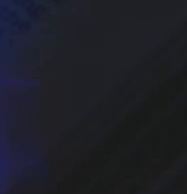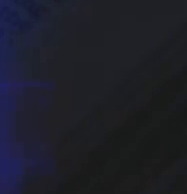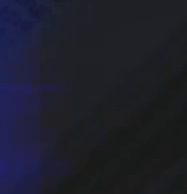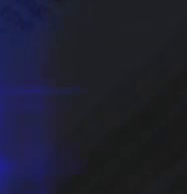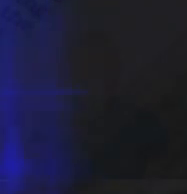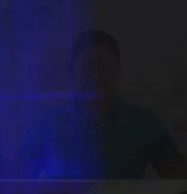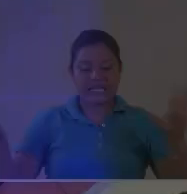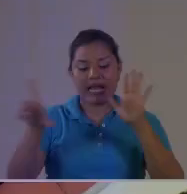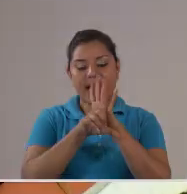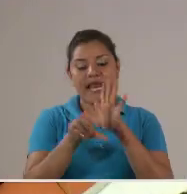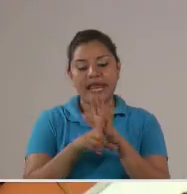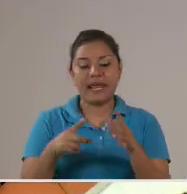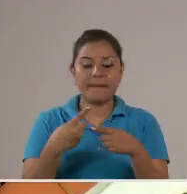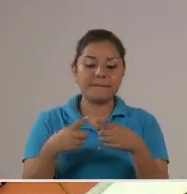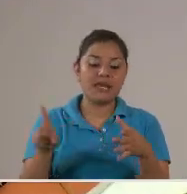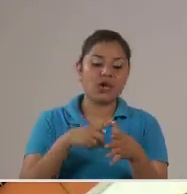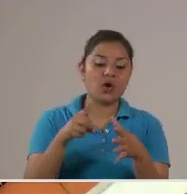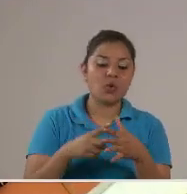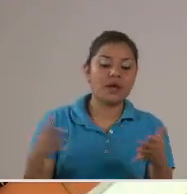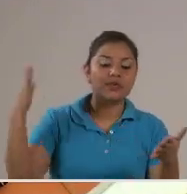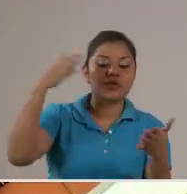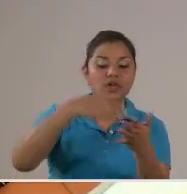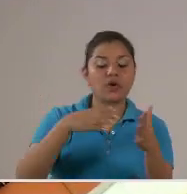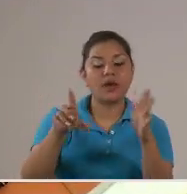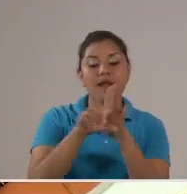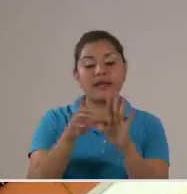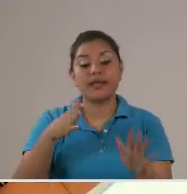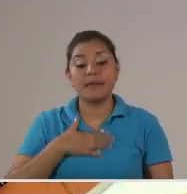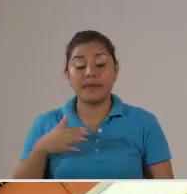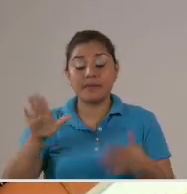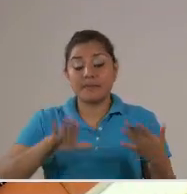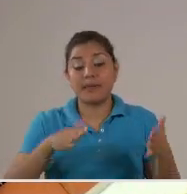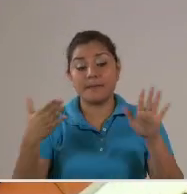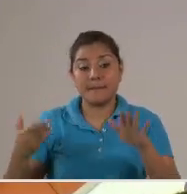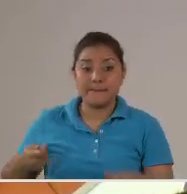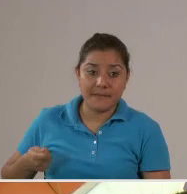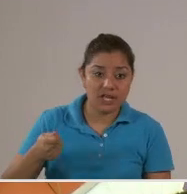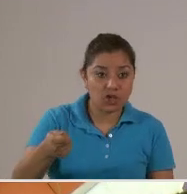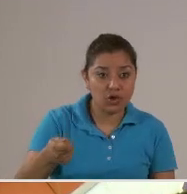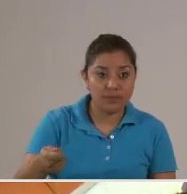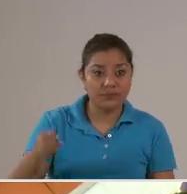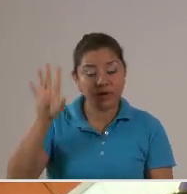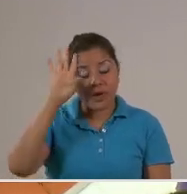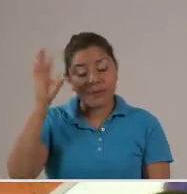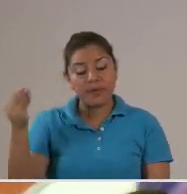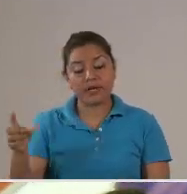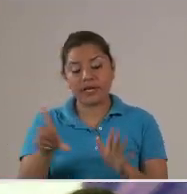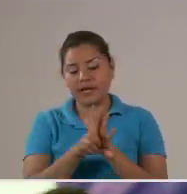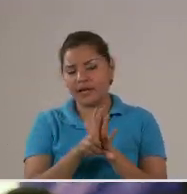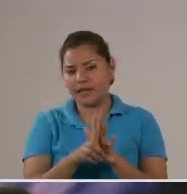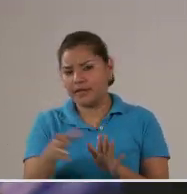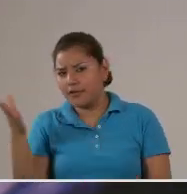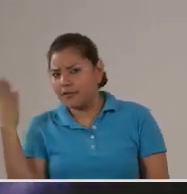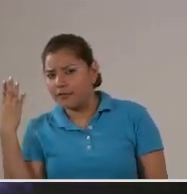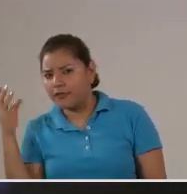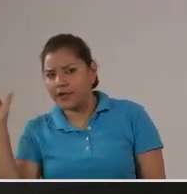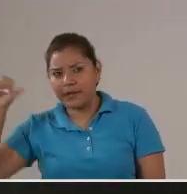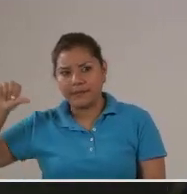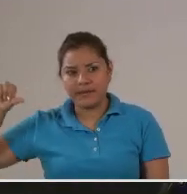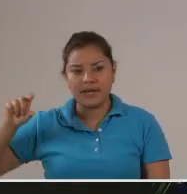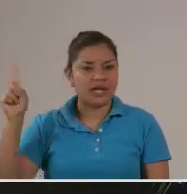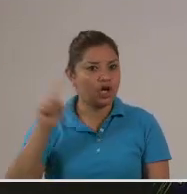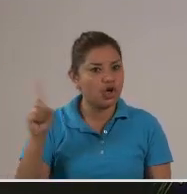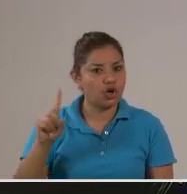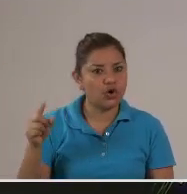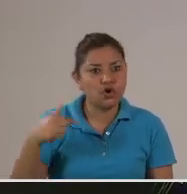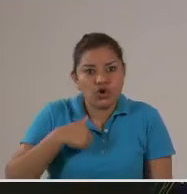ley pero cuando vino la ley me mató Pero por qué Porque la ley era mala No lo que pasa que yo no podía